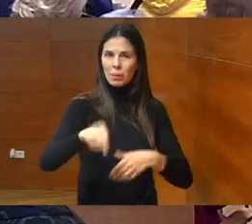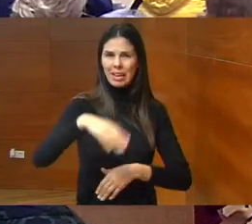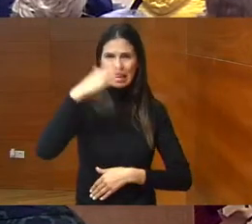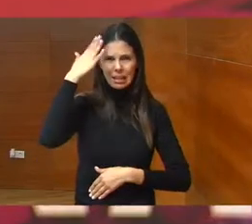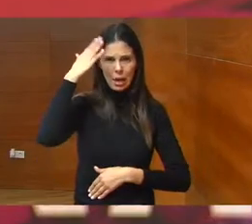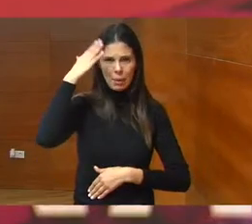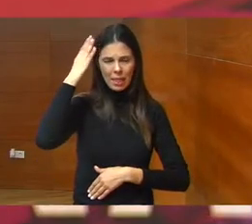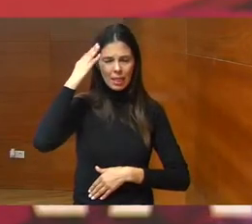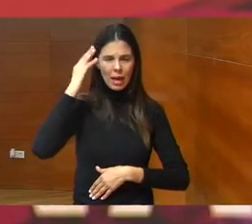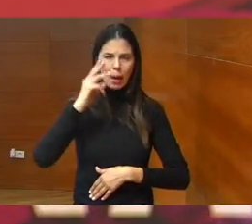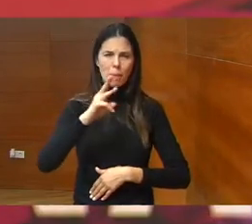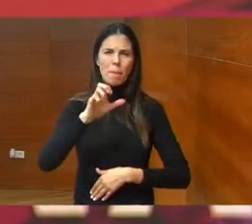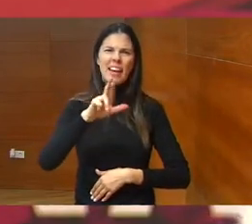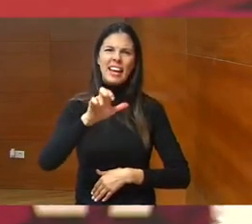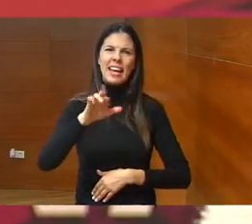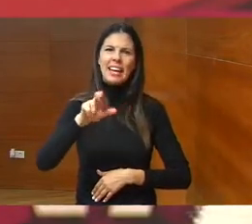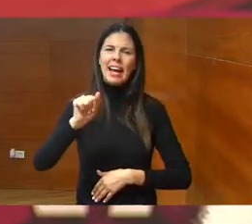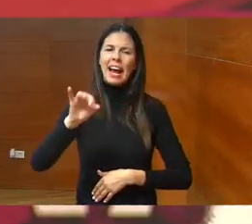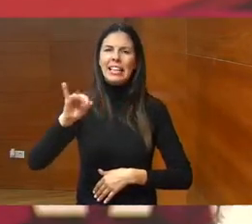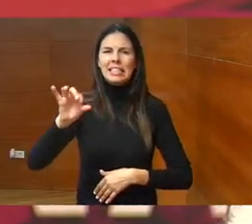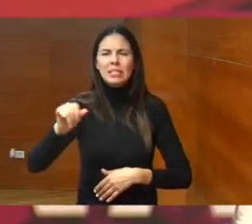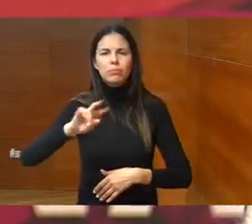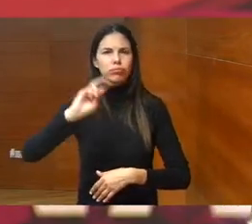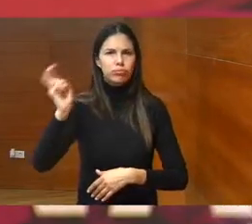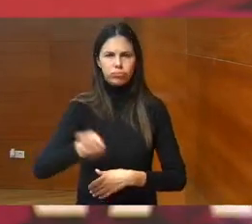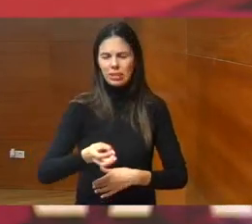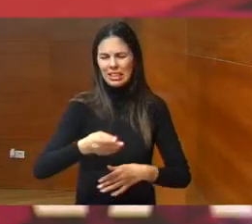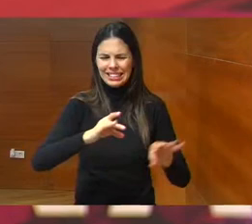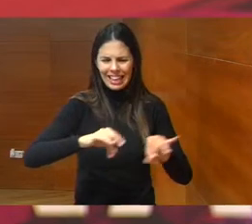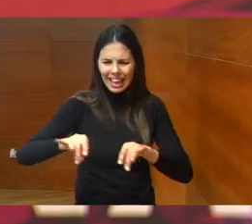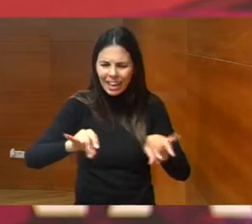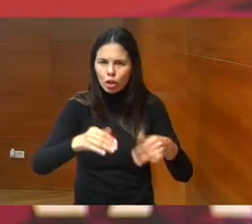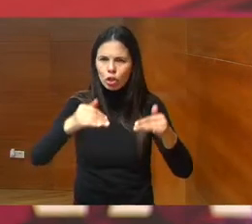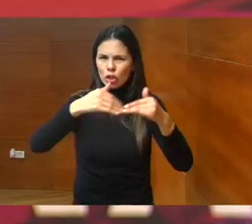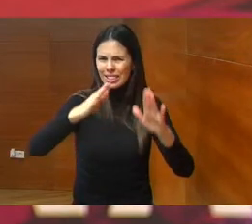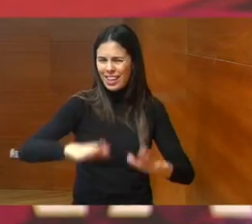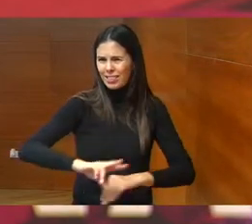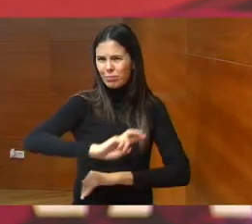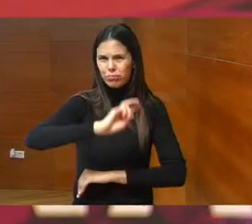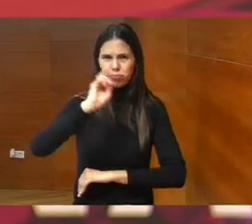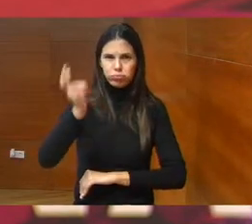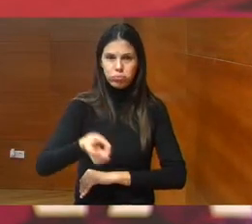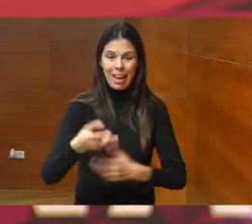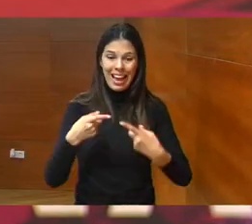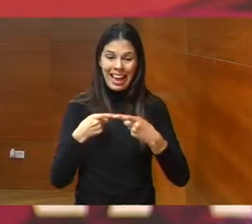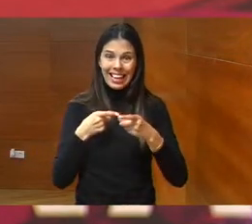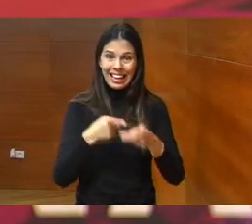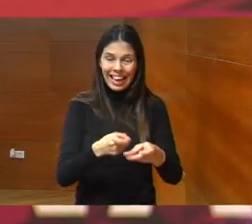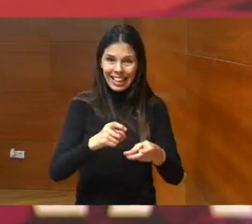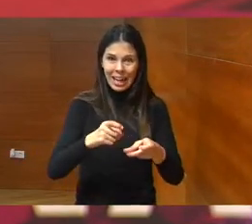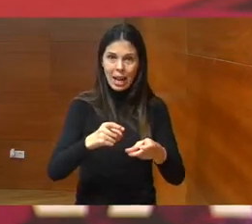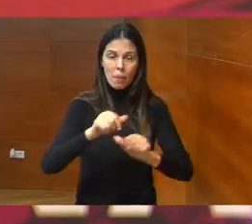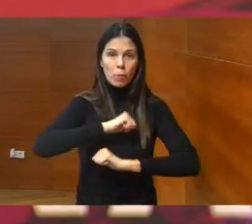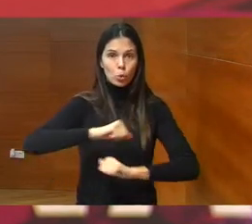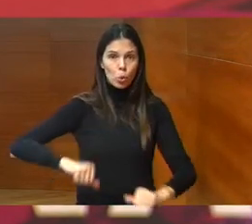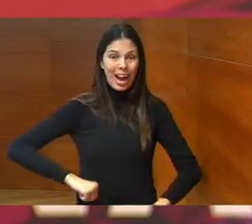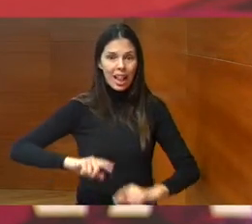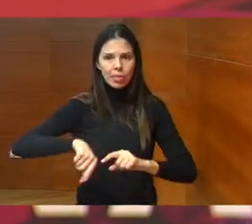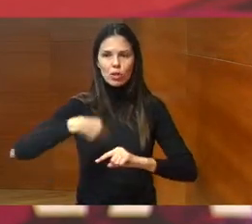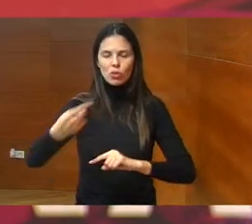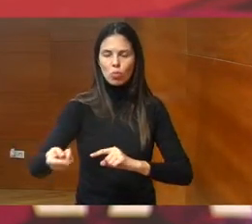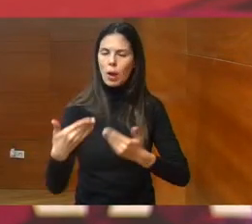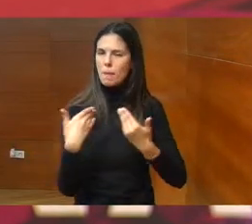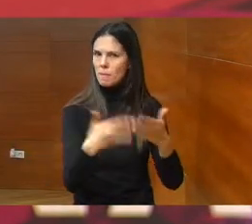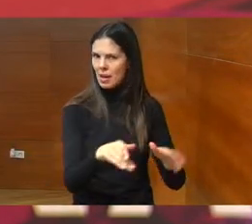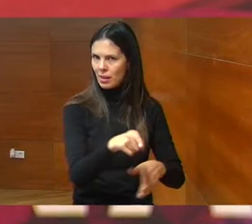pereirais de diversas casas eterneos que perdieron tras la guerra de Portugal en el reino de Nápoles también